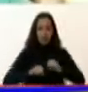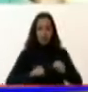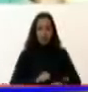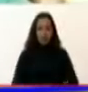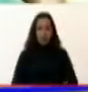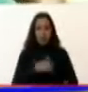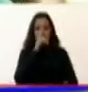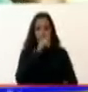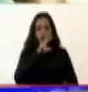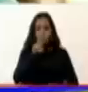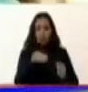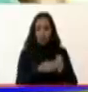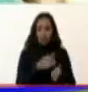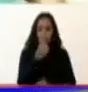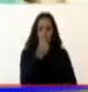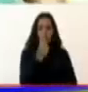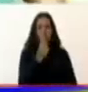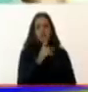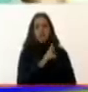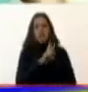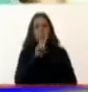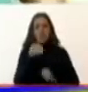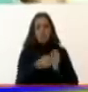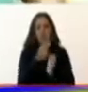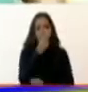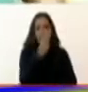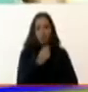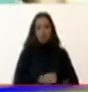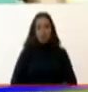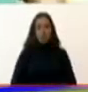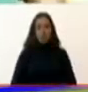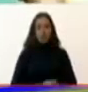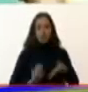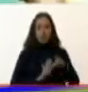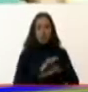año 2000, 2001, 2002, de los movimientos